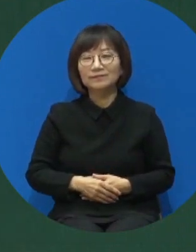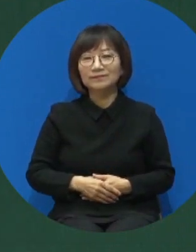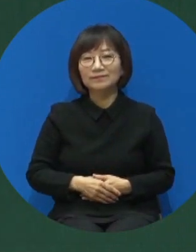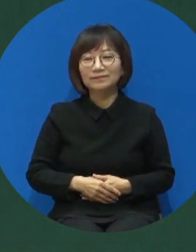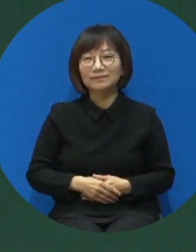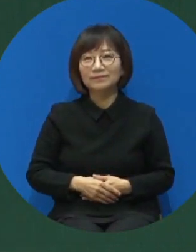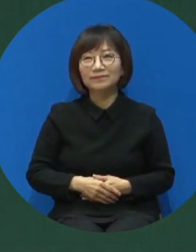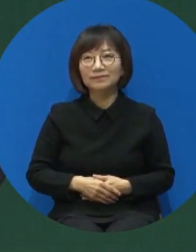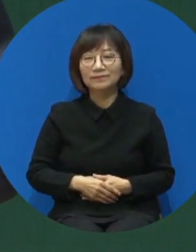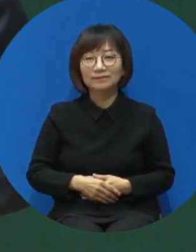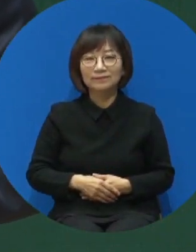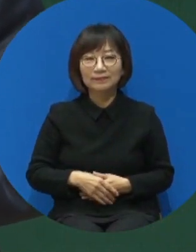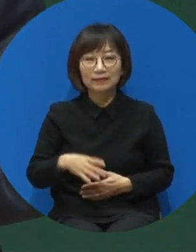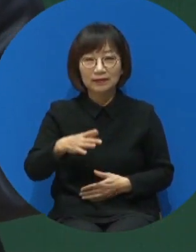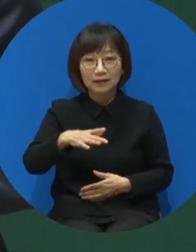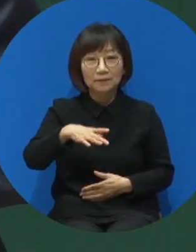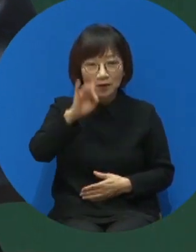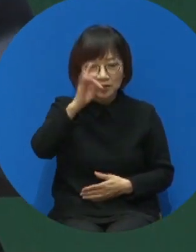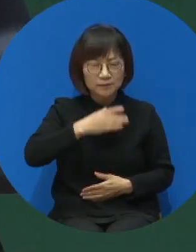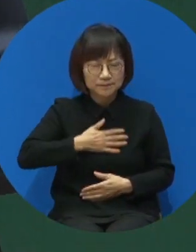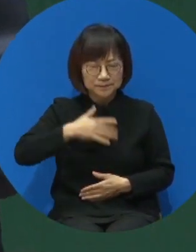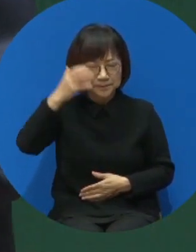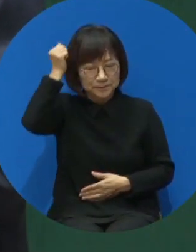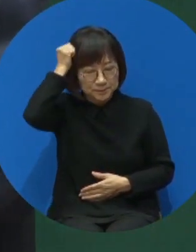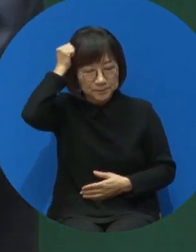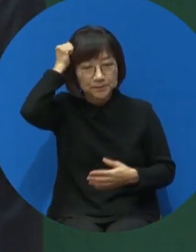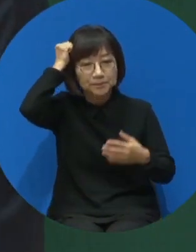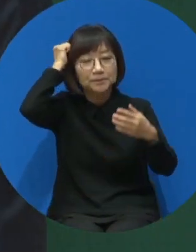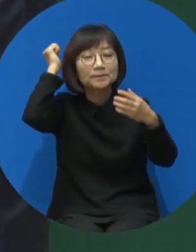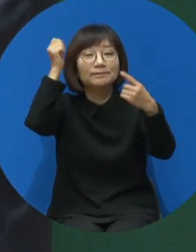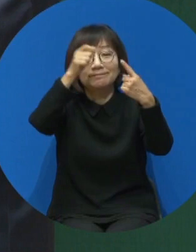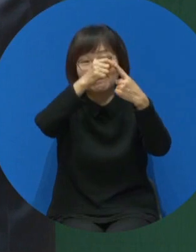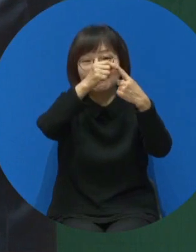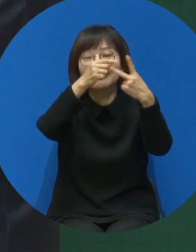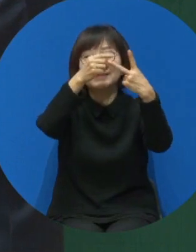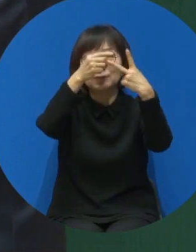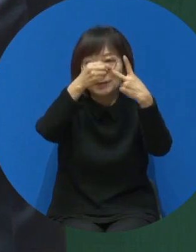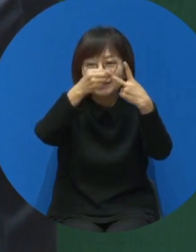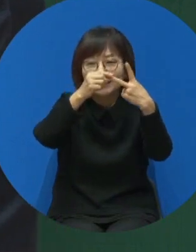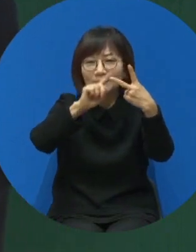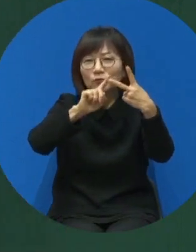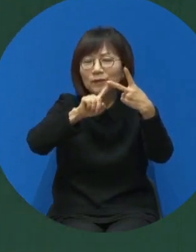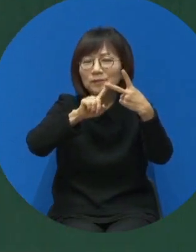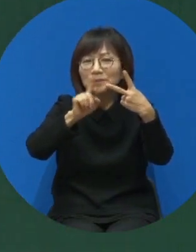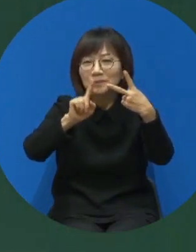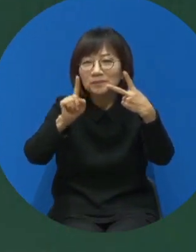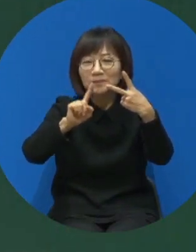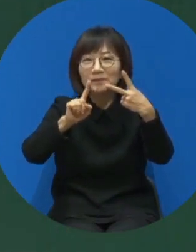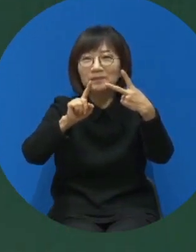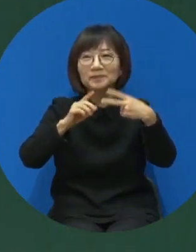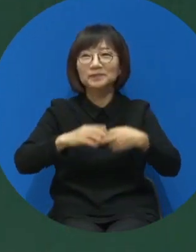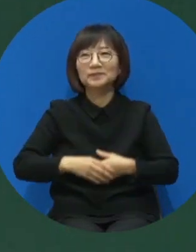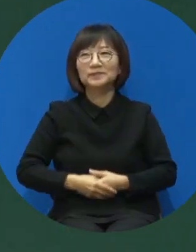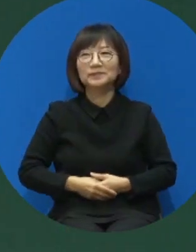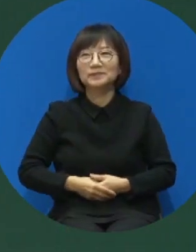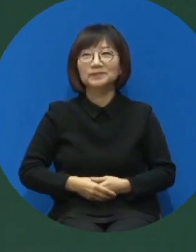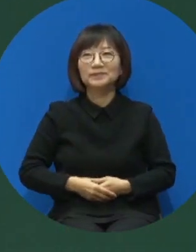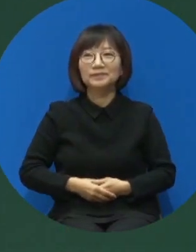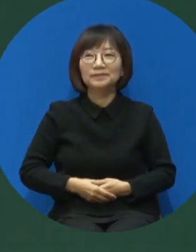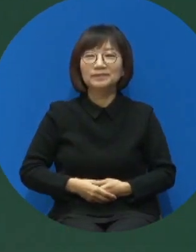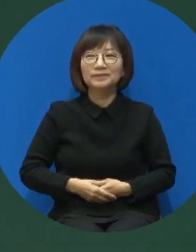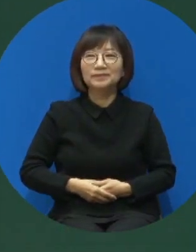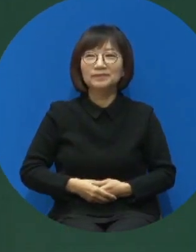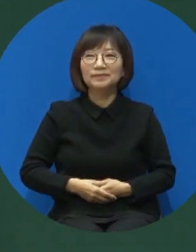manchar el directo con cemento es lo segundo que deben de conocer primeramente y luego un el canon y supongo a ningún